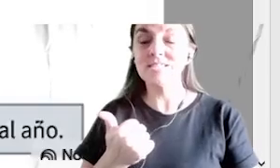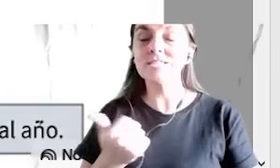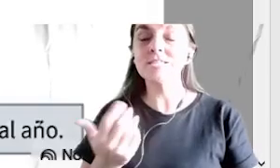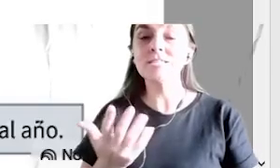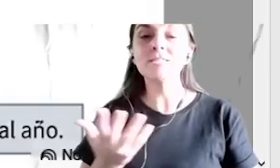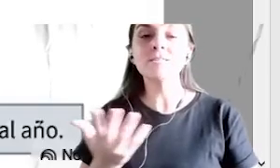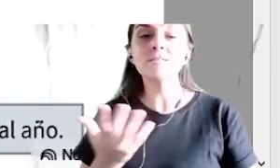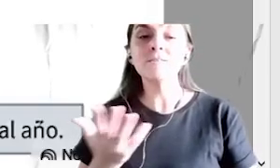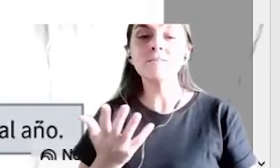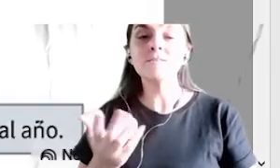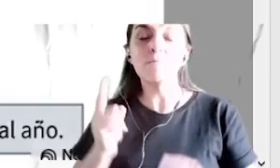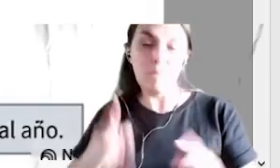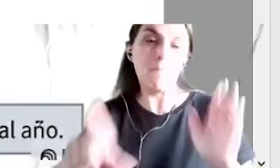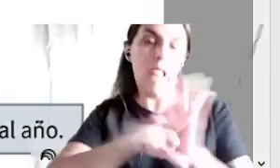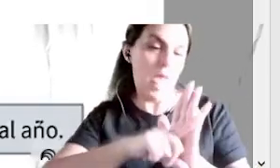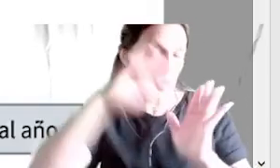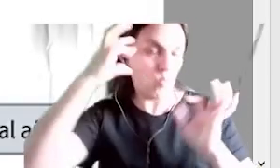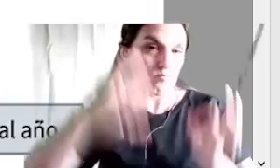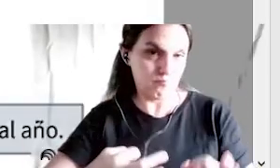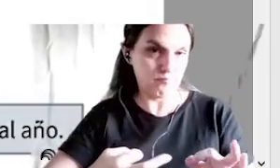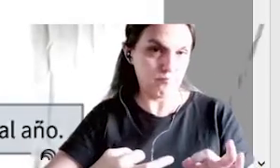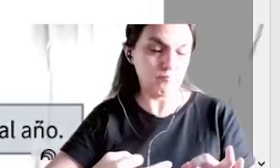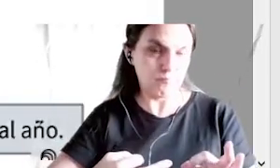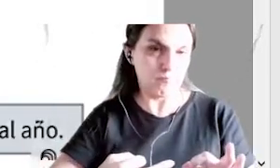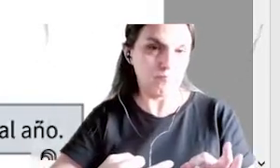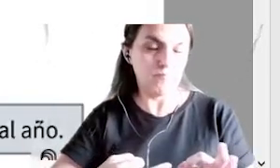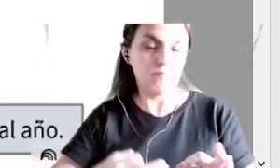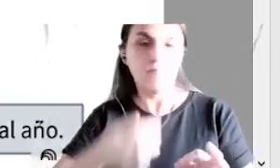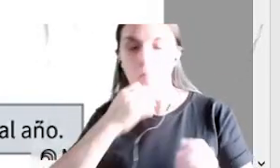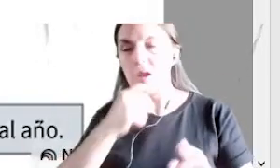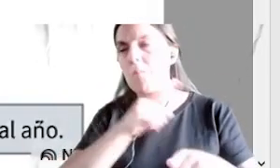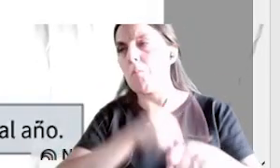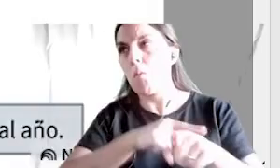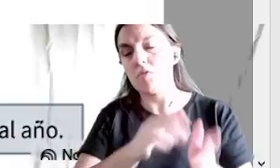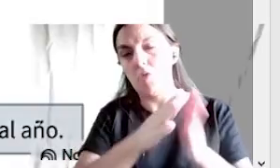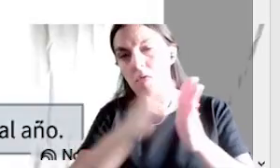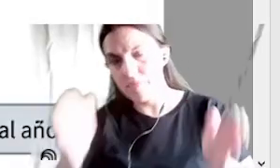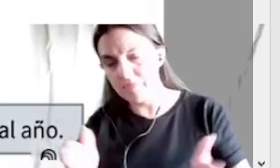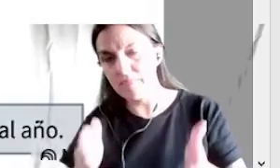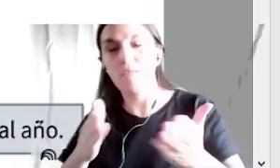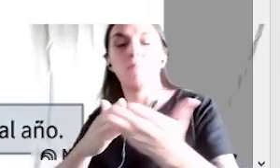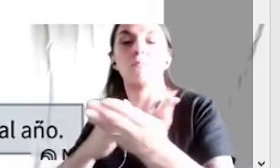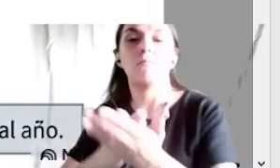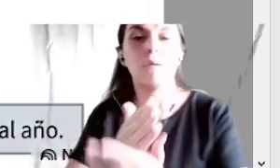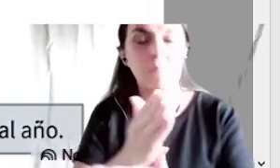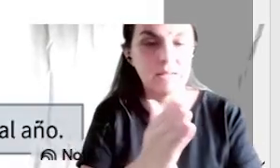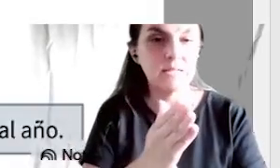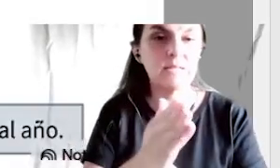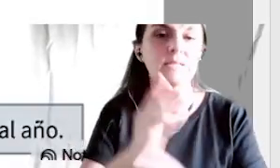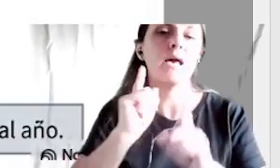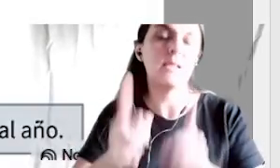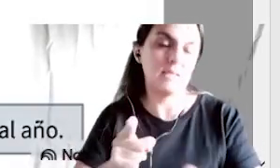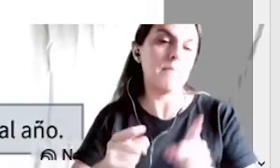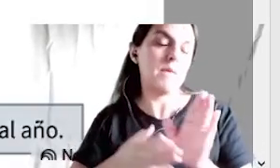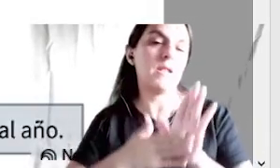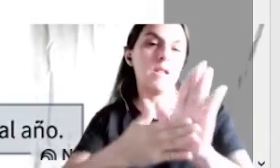que cumplan con esta ley, que sea de periodicidad, permanencia y habilitación de la fuente.